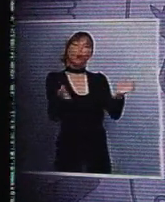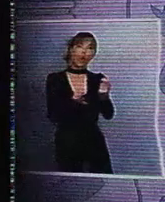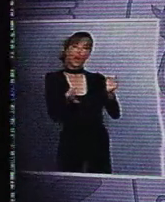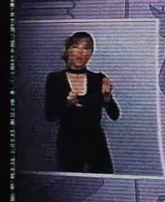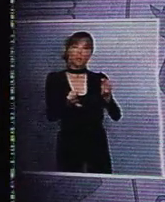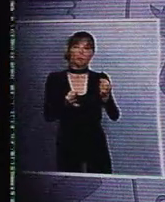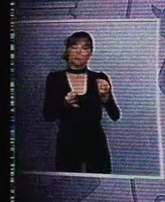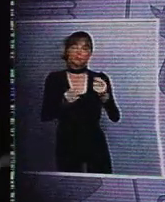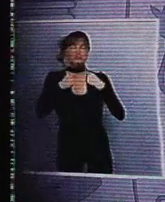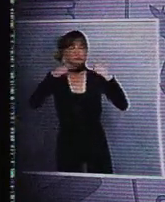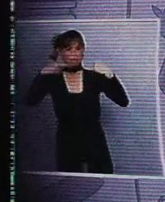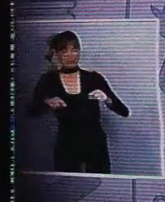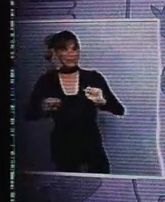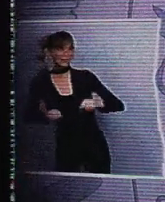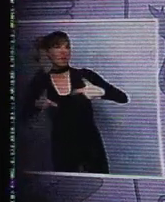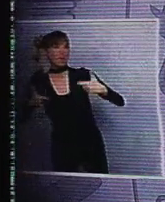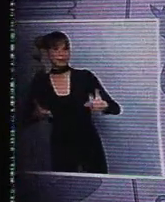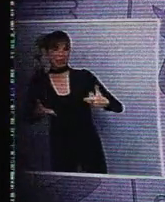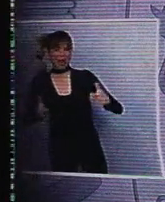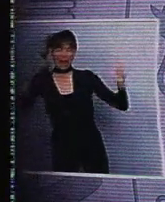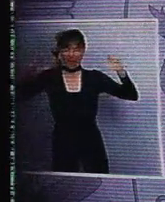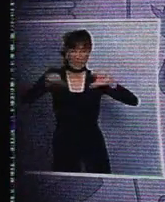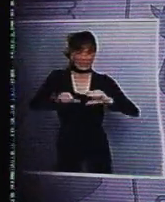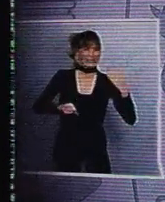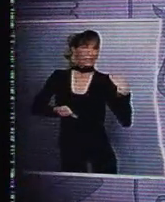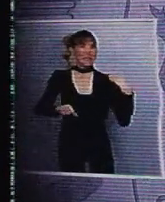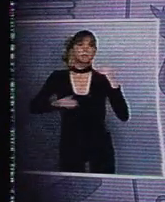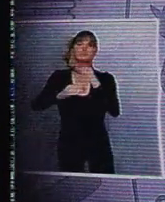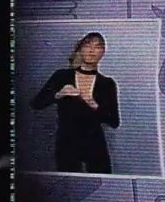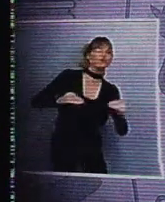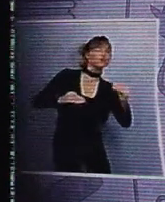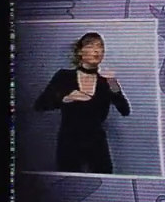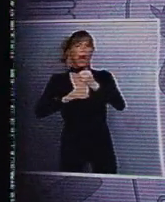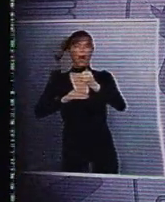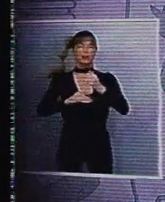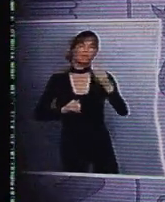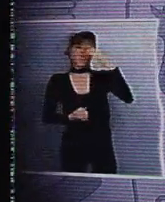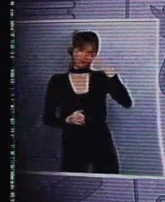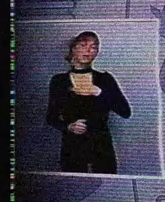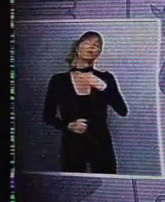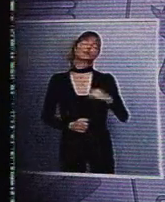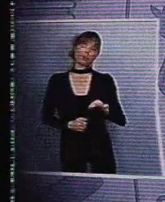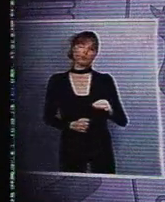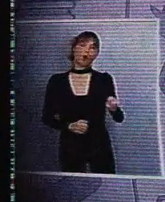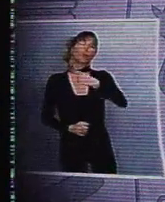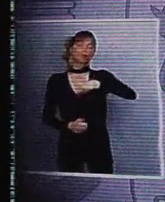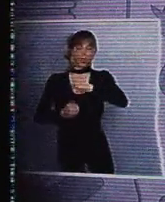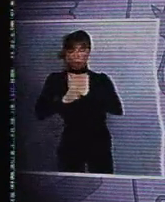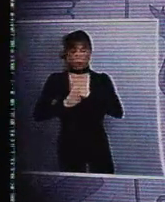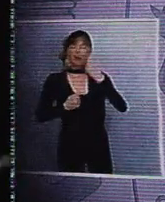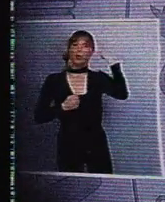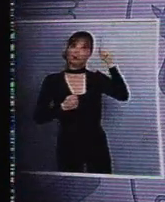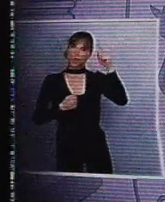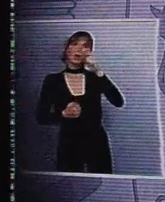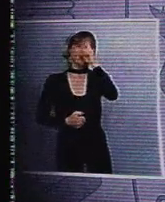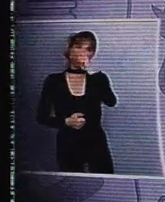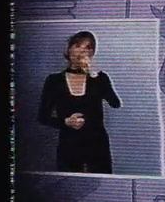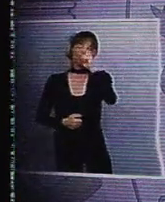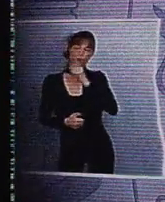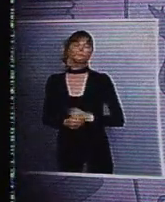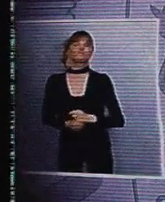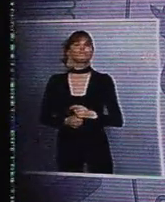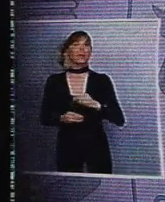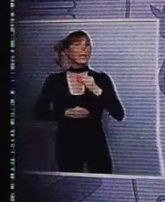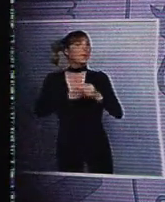ningún líder debería cruzar jamás la de utilizar la muerte y el dolor como un peldaño en su escalera de ambición Esto no